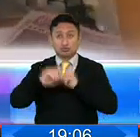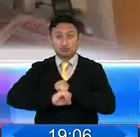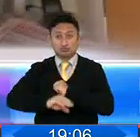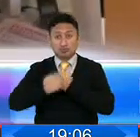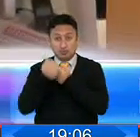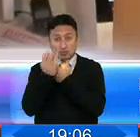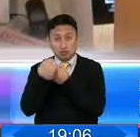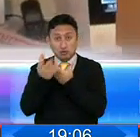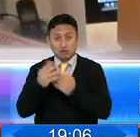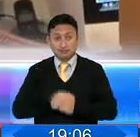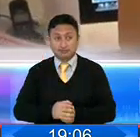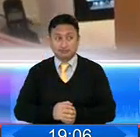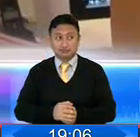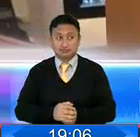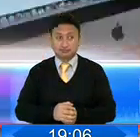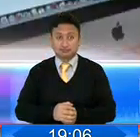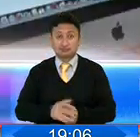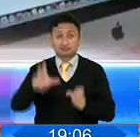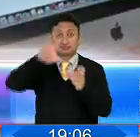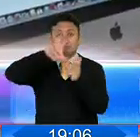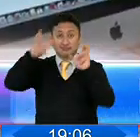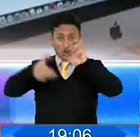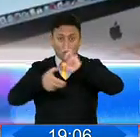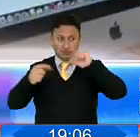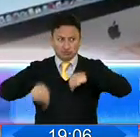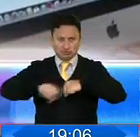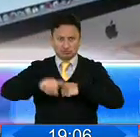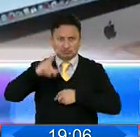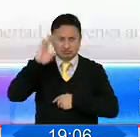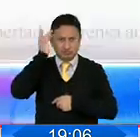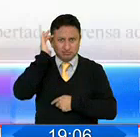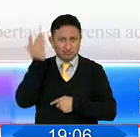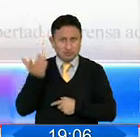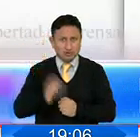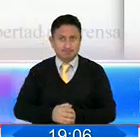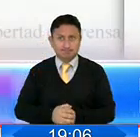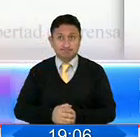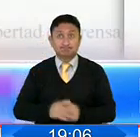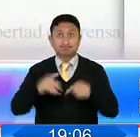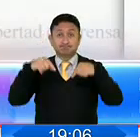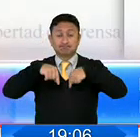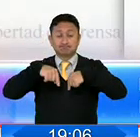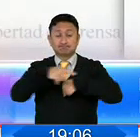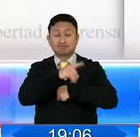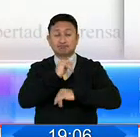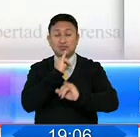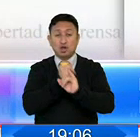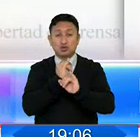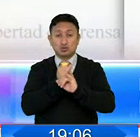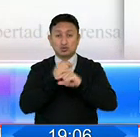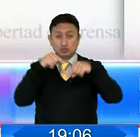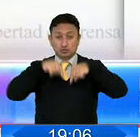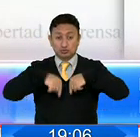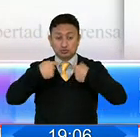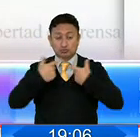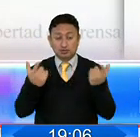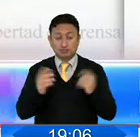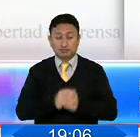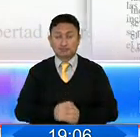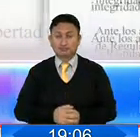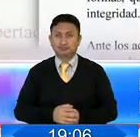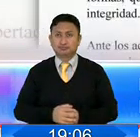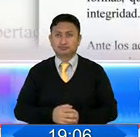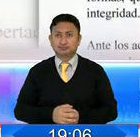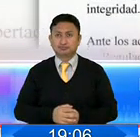la Información y Comunicación, quienes han mostrado su preocupación. En ese sentido, la institución en mención alertó mediante un